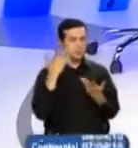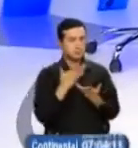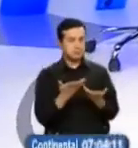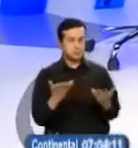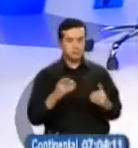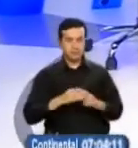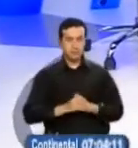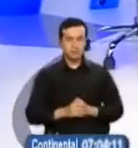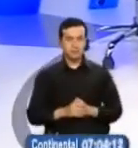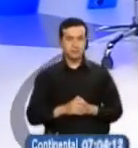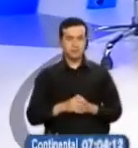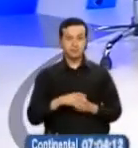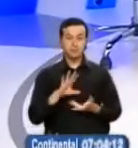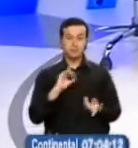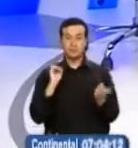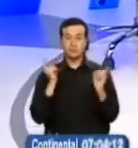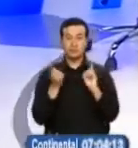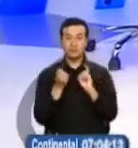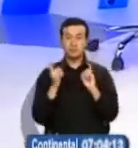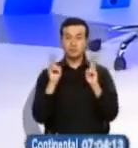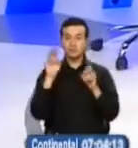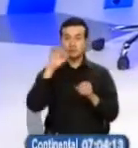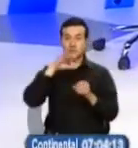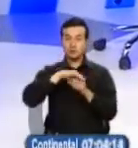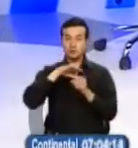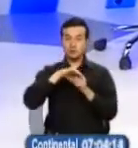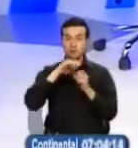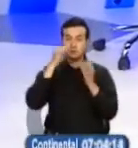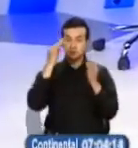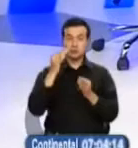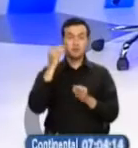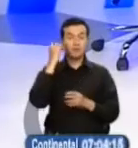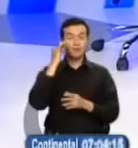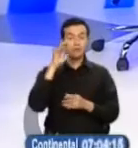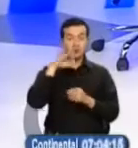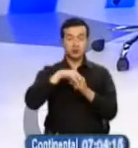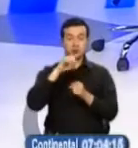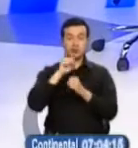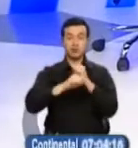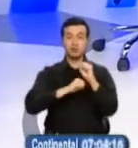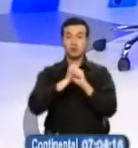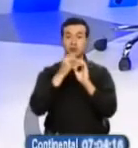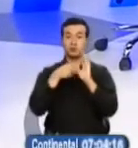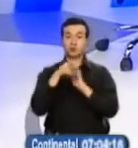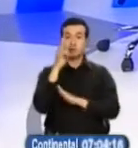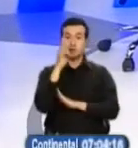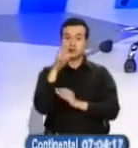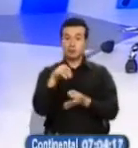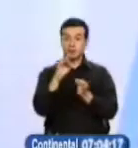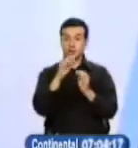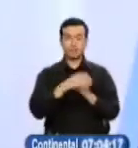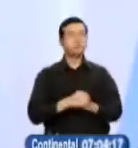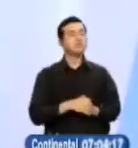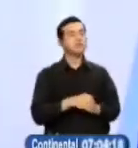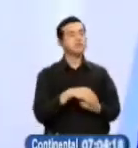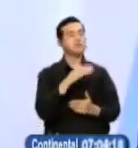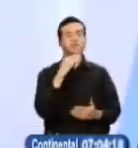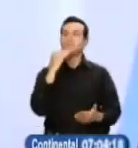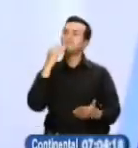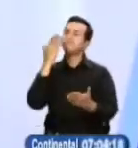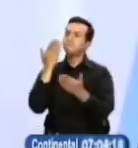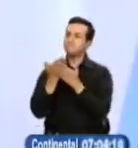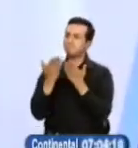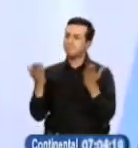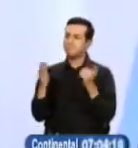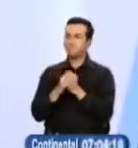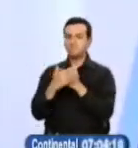para mover el tablero electoral el día de las elecciones, febrero del 2017? Carlos, muchísimas gracias por este